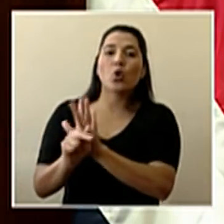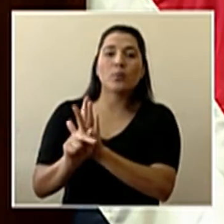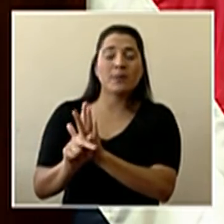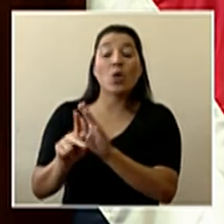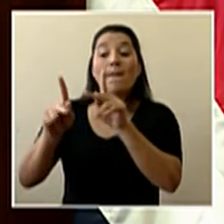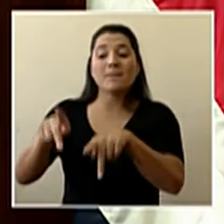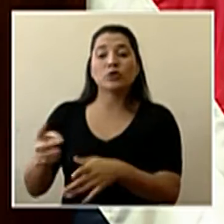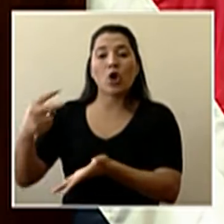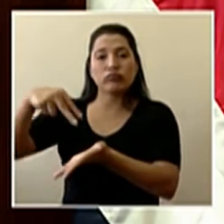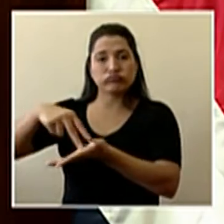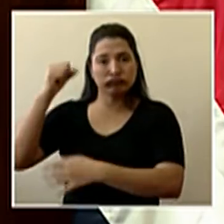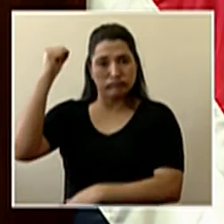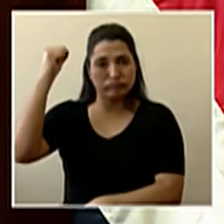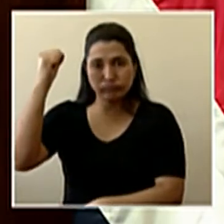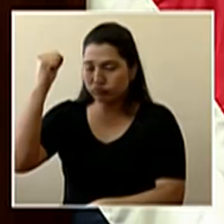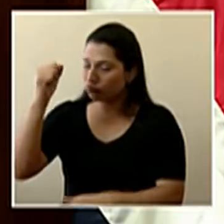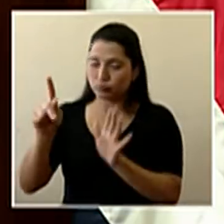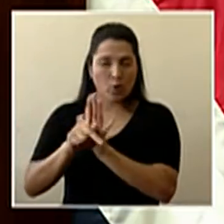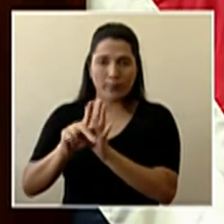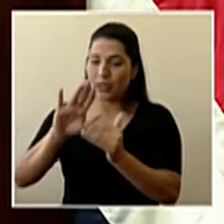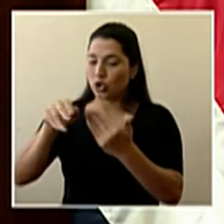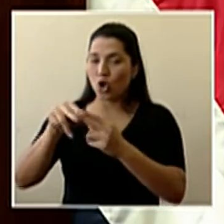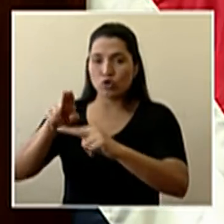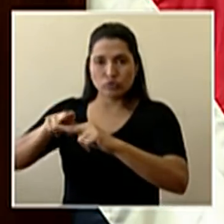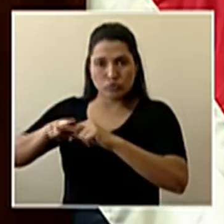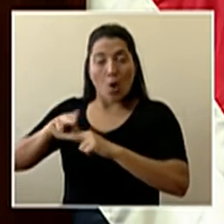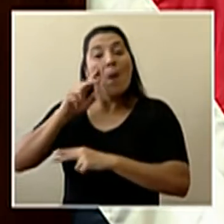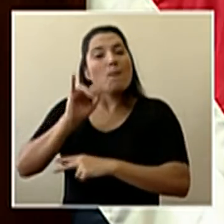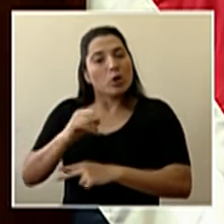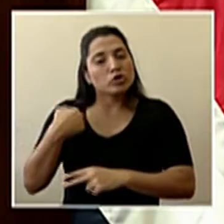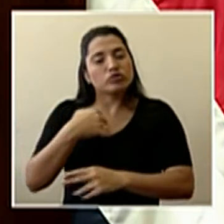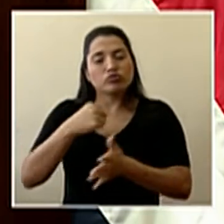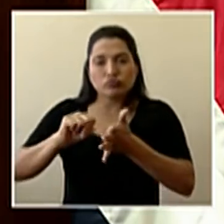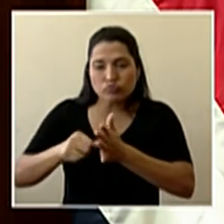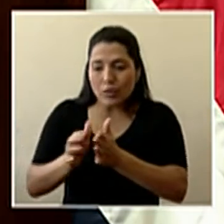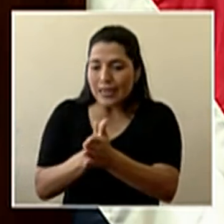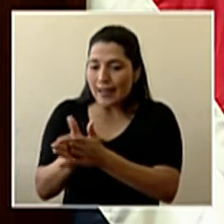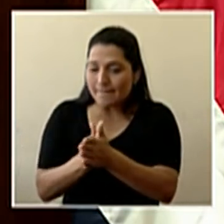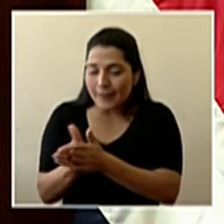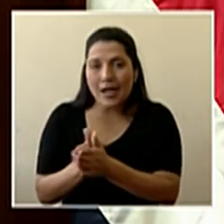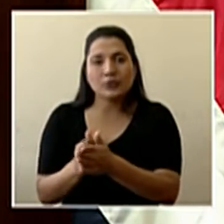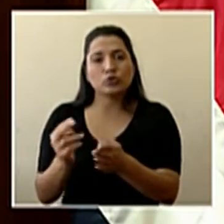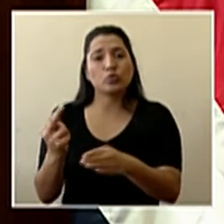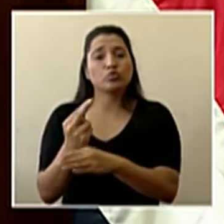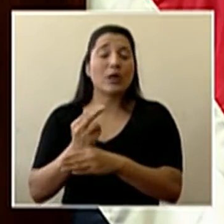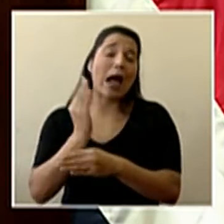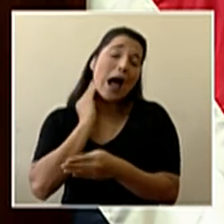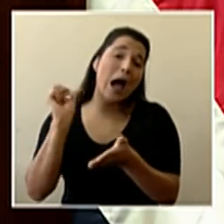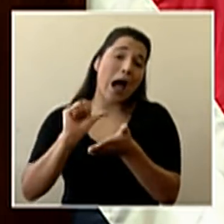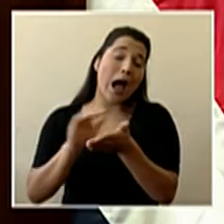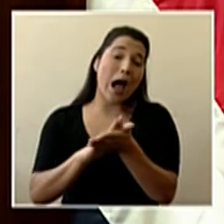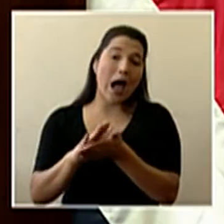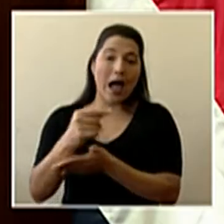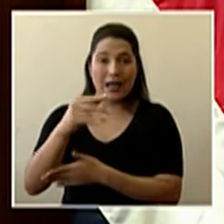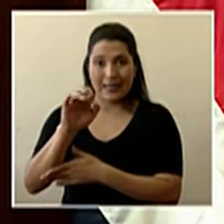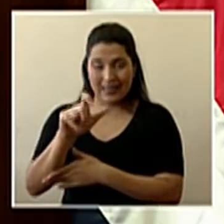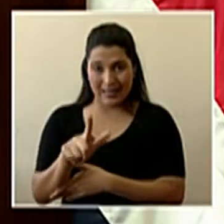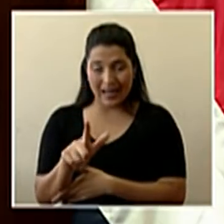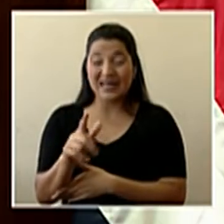que buscar todas las estrategias que ya se han dado, como lavarse las manos, utilizar alcohol en gel y demás. Sabemos que se está causando